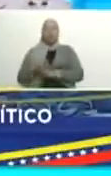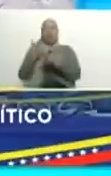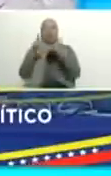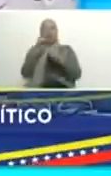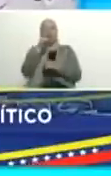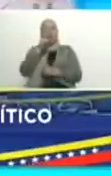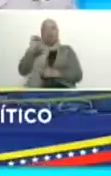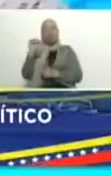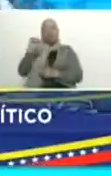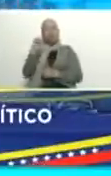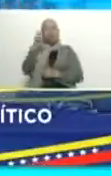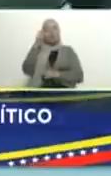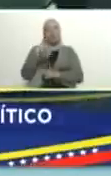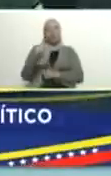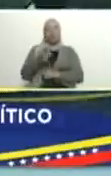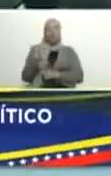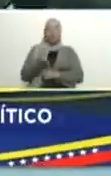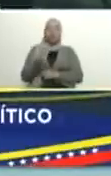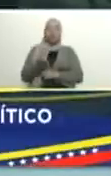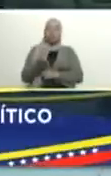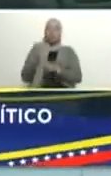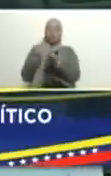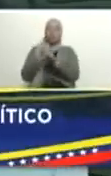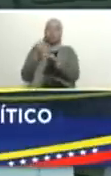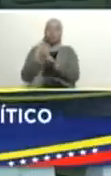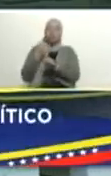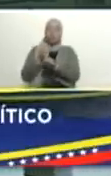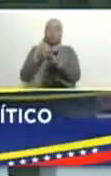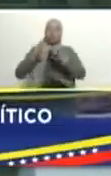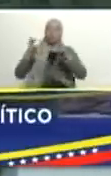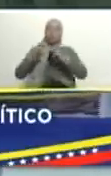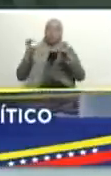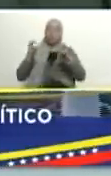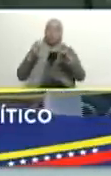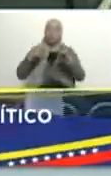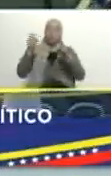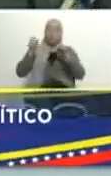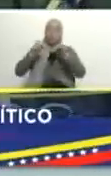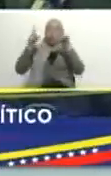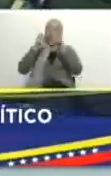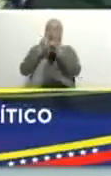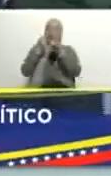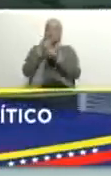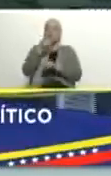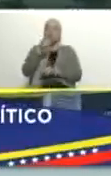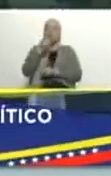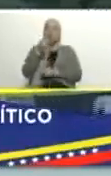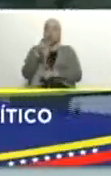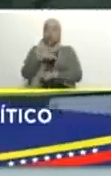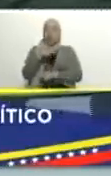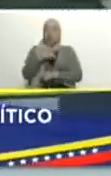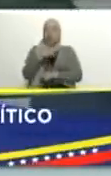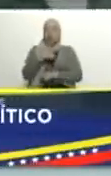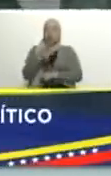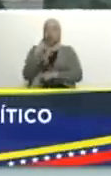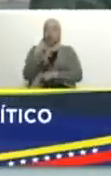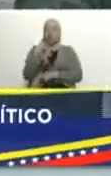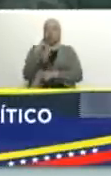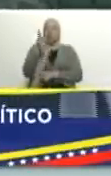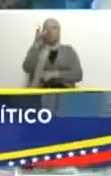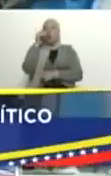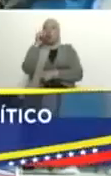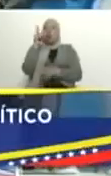autoridades políticas del país, trabajemos estos temas. Yo admiro a Castro Sotelo en ese sentido, porque el